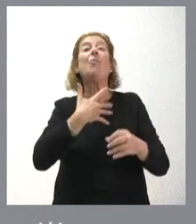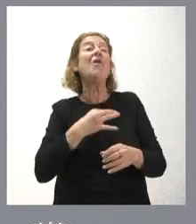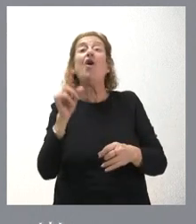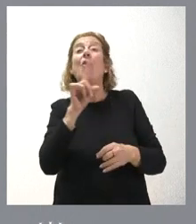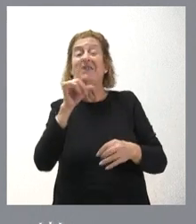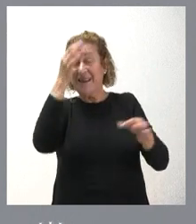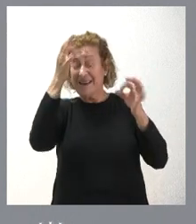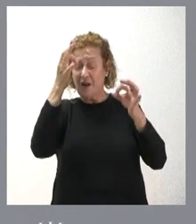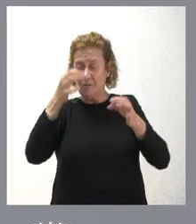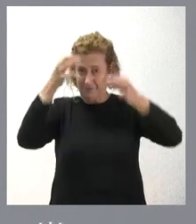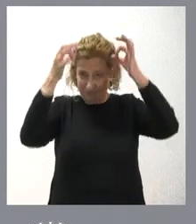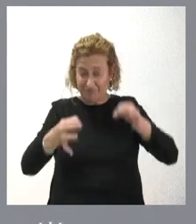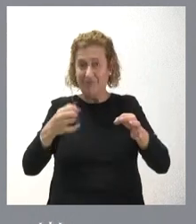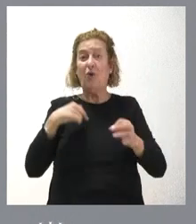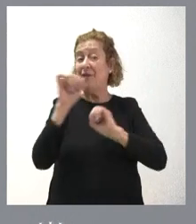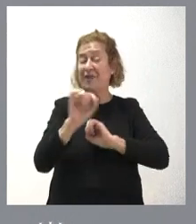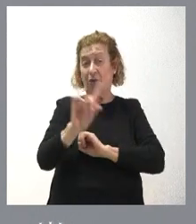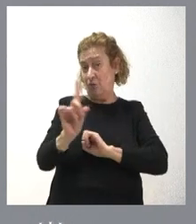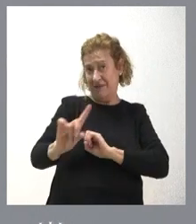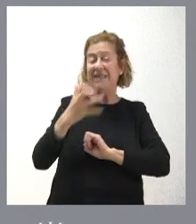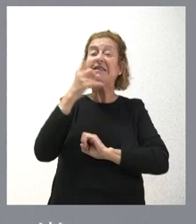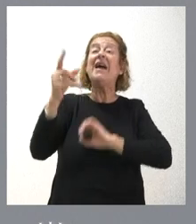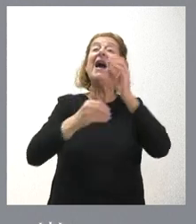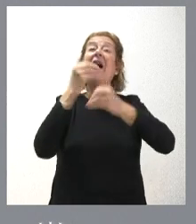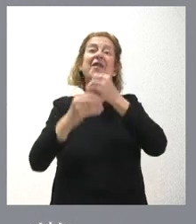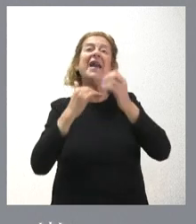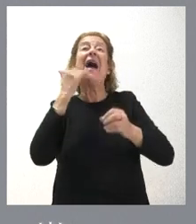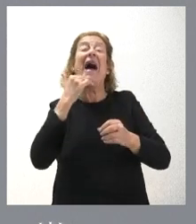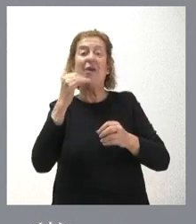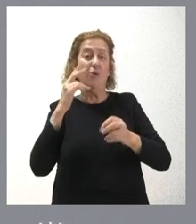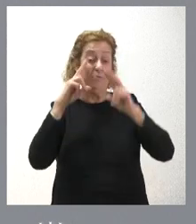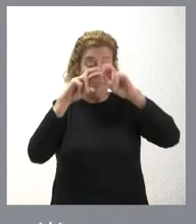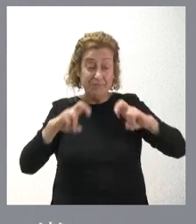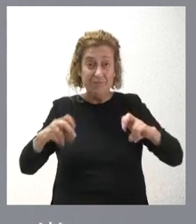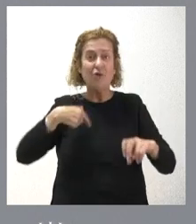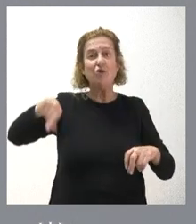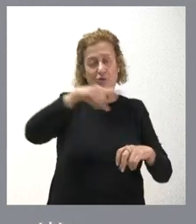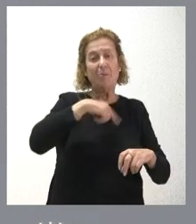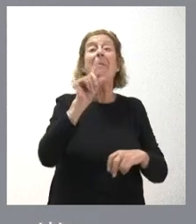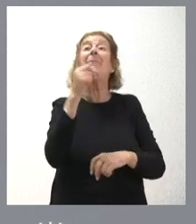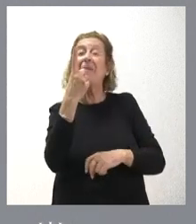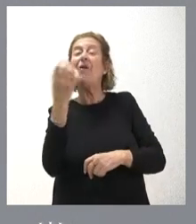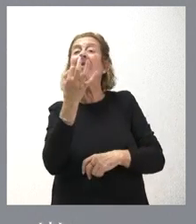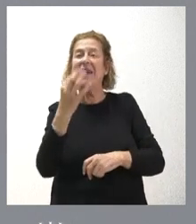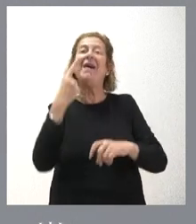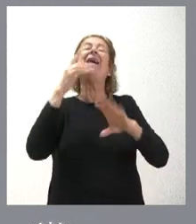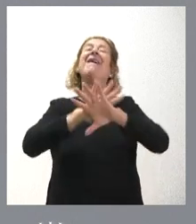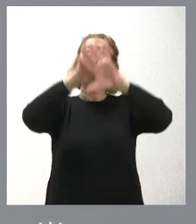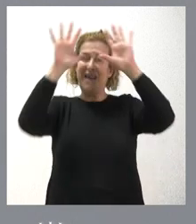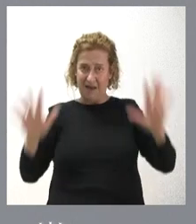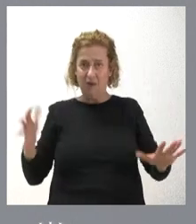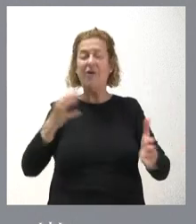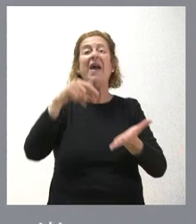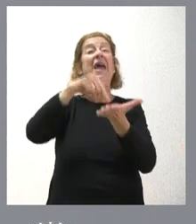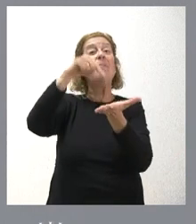objetivos que nosotros defendería por tanto si se va a hacer algún tipo de análisis nosotros primero somos partidarios de que quede claro de que los impuestos lo